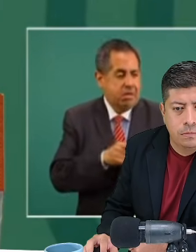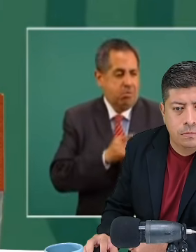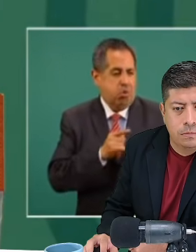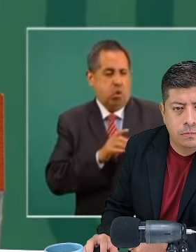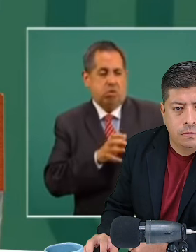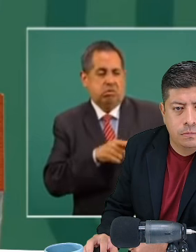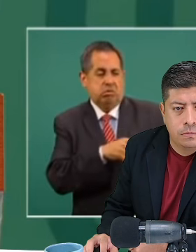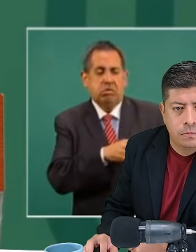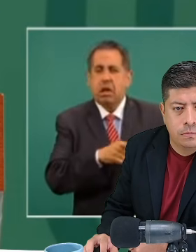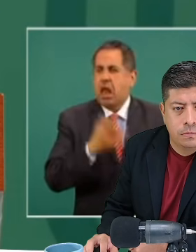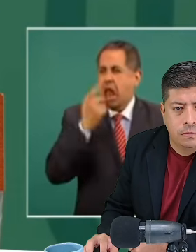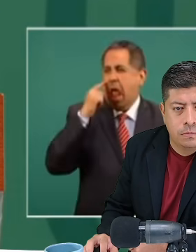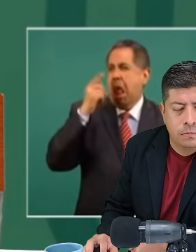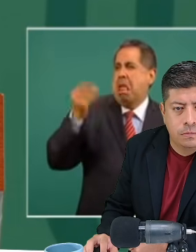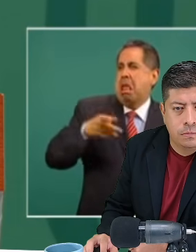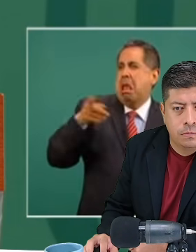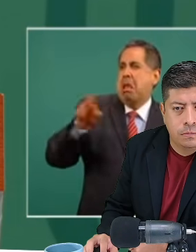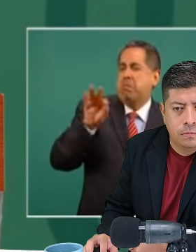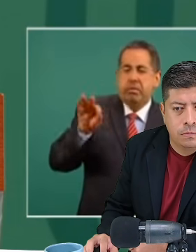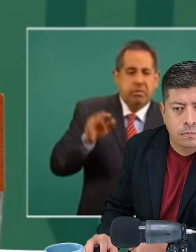a los que